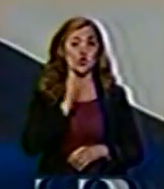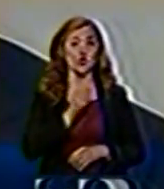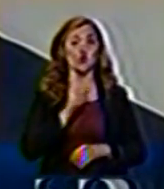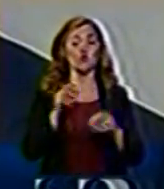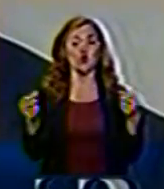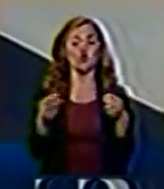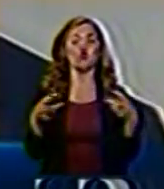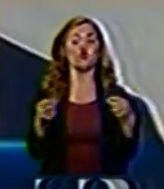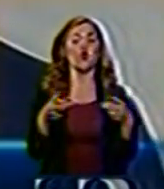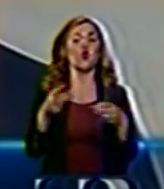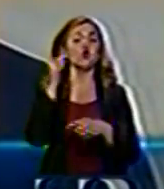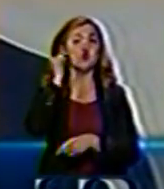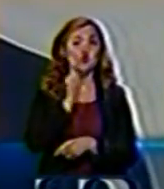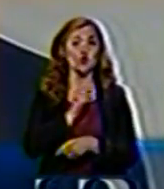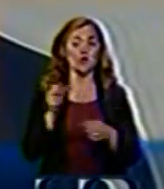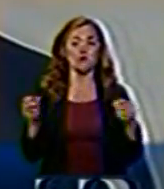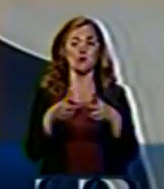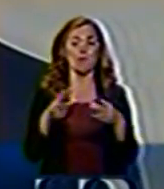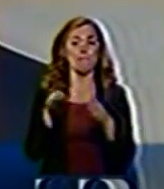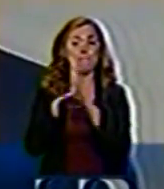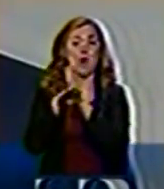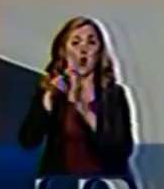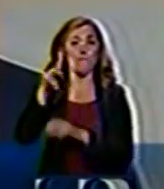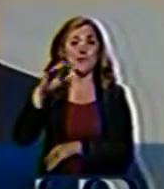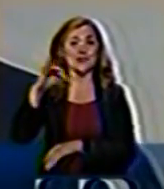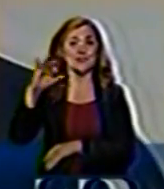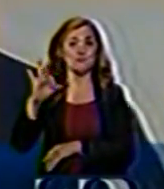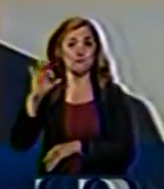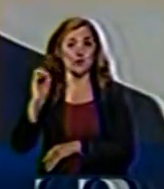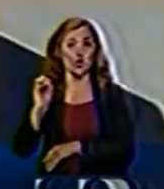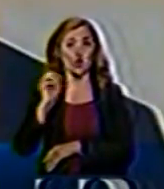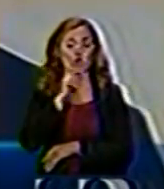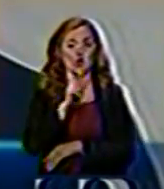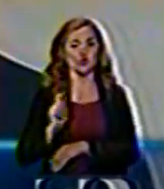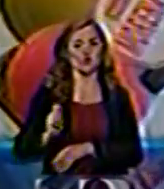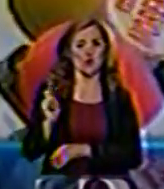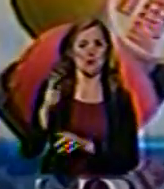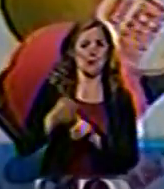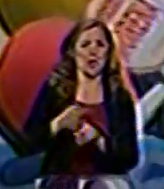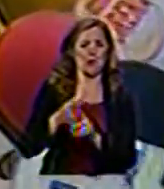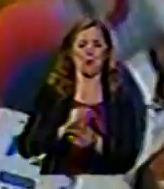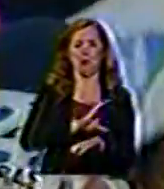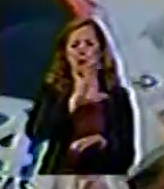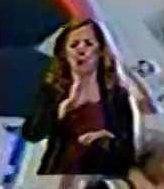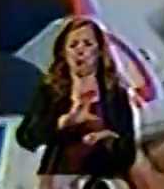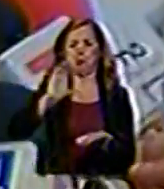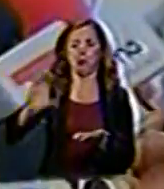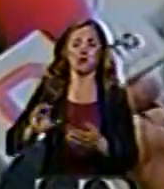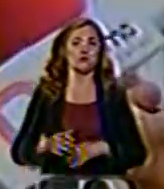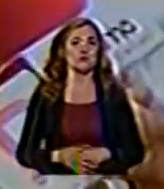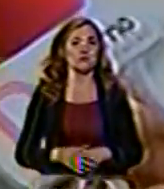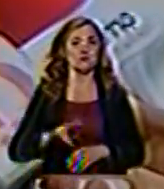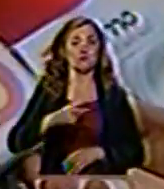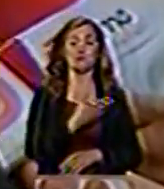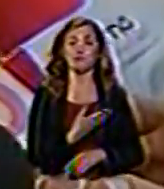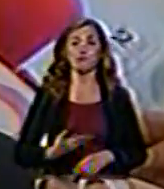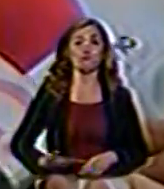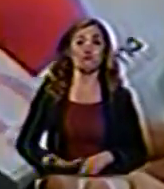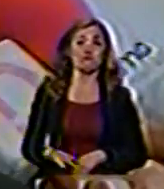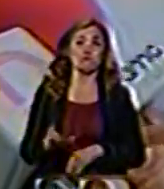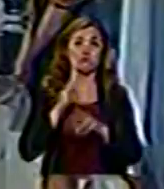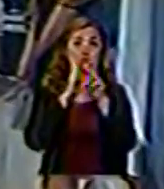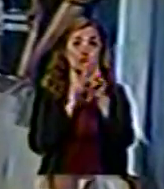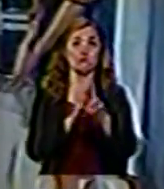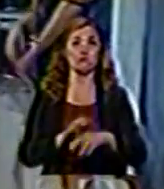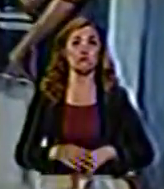del Pacífico y claro, los sueldos que recibe son considerables. Por su parte, la vicepresidenta María Alejandra Vicuña